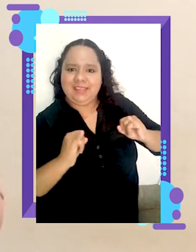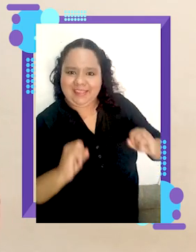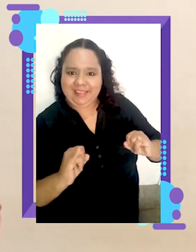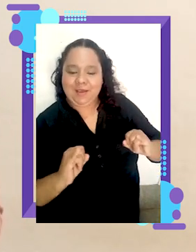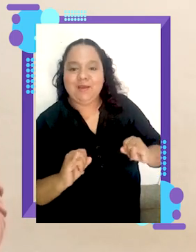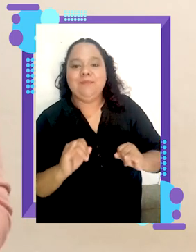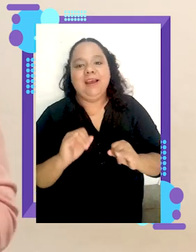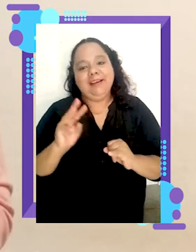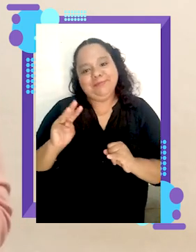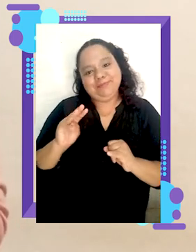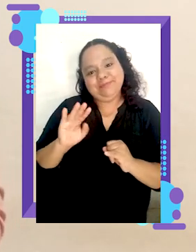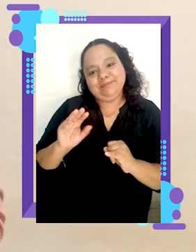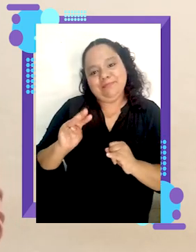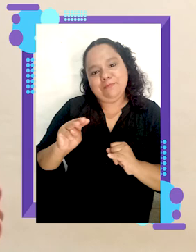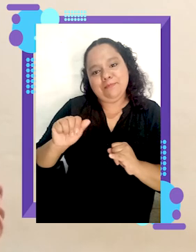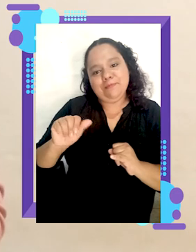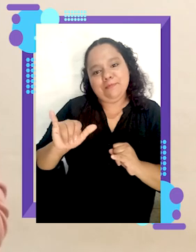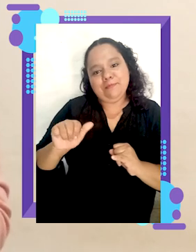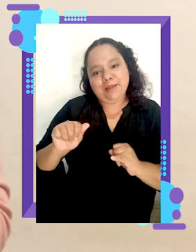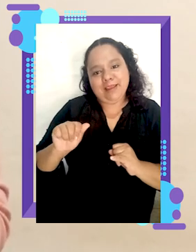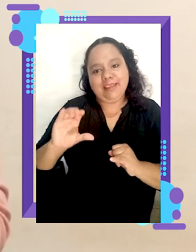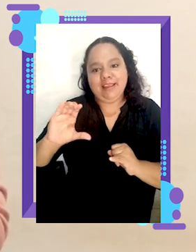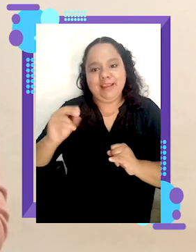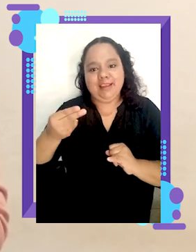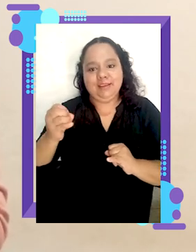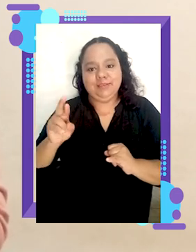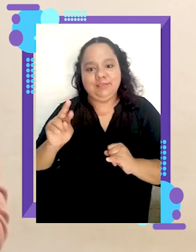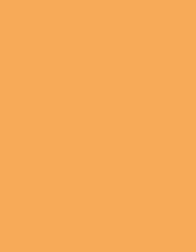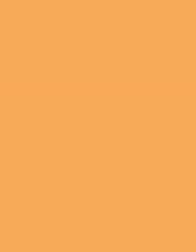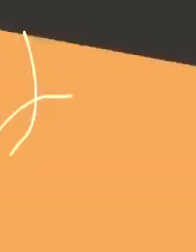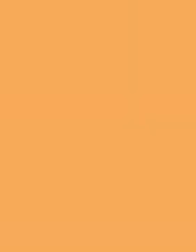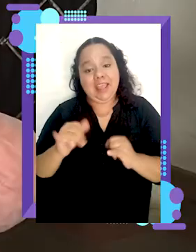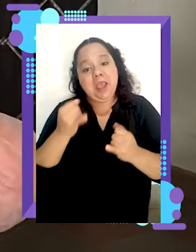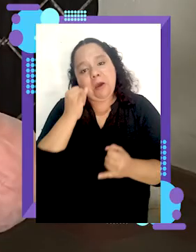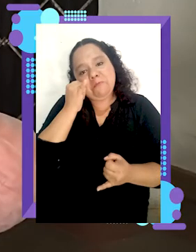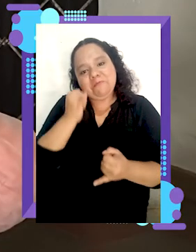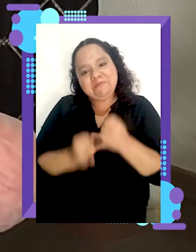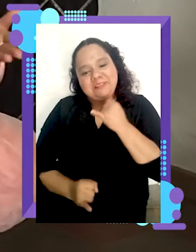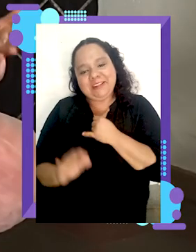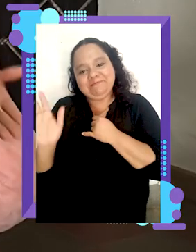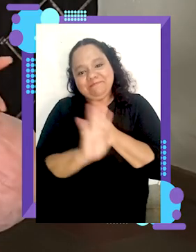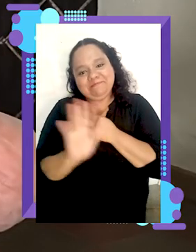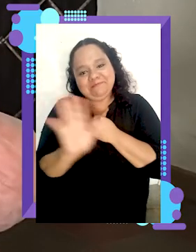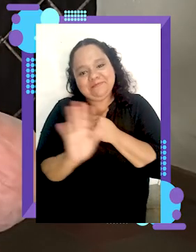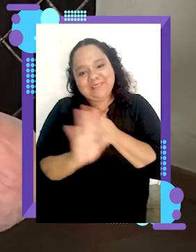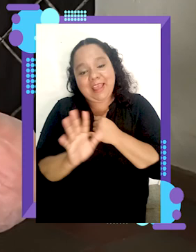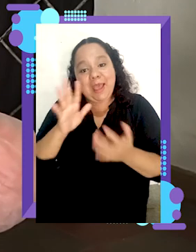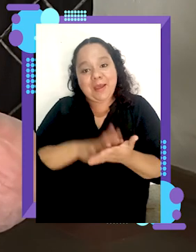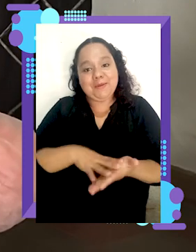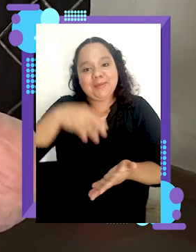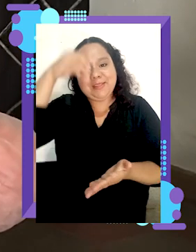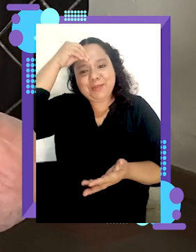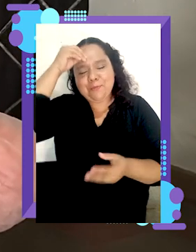materna que para ellos es el Maya Chortí. hemos llegado al final. Espero que juntos podamos